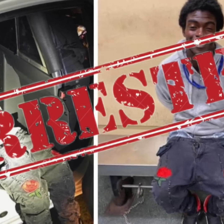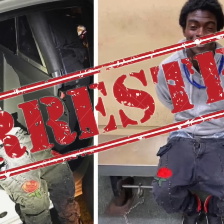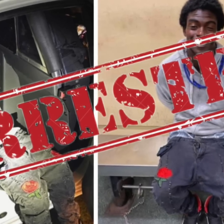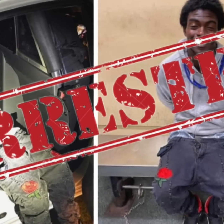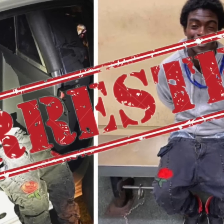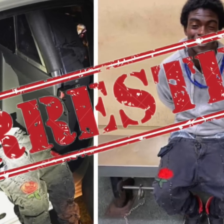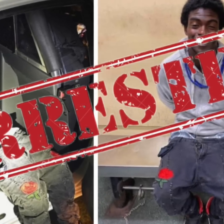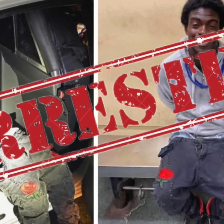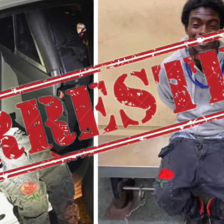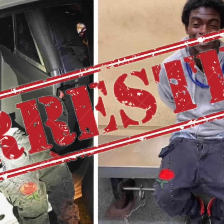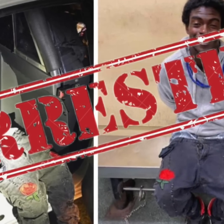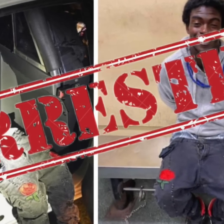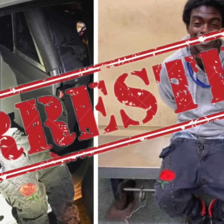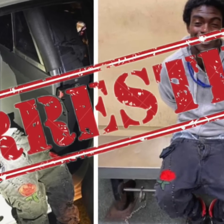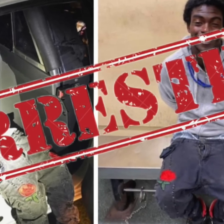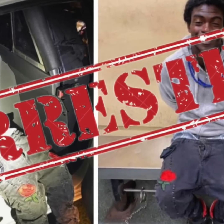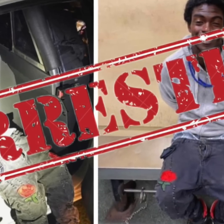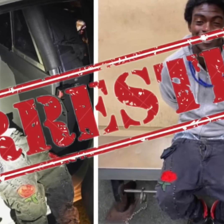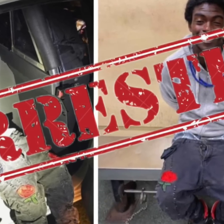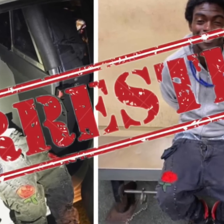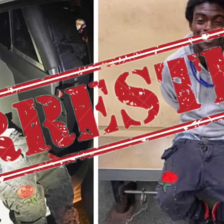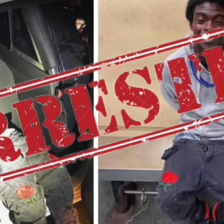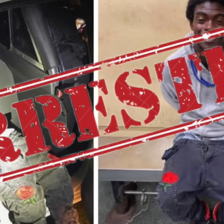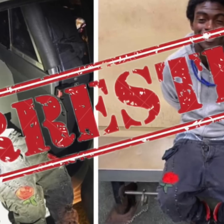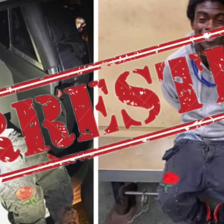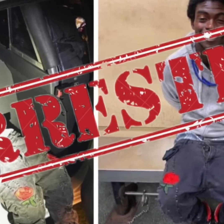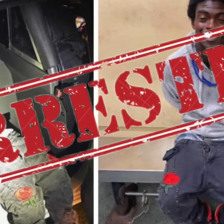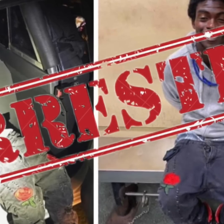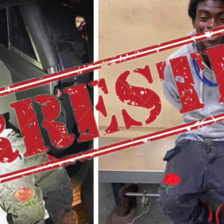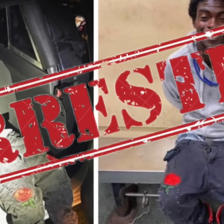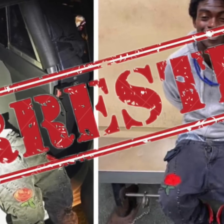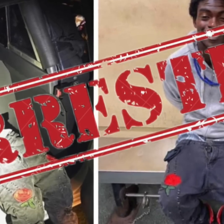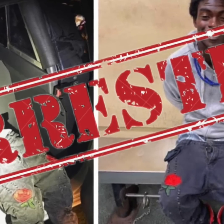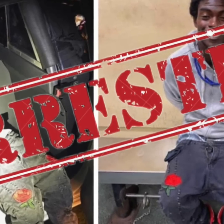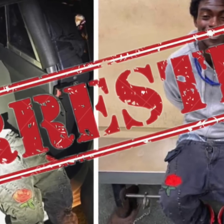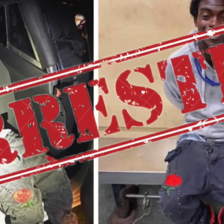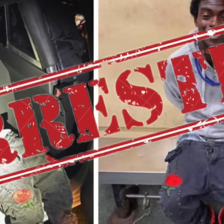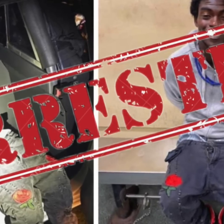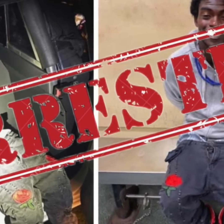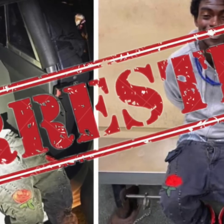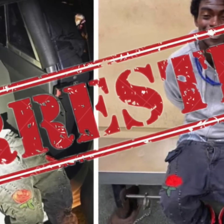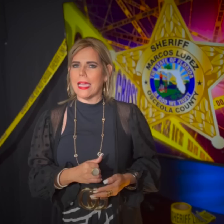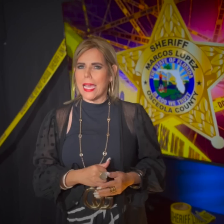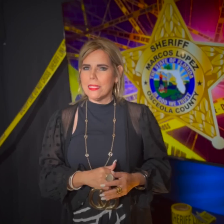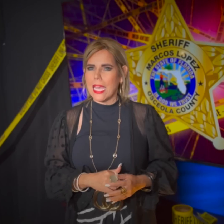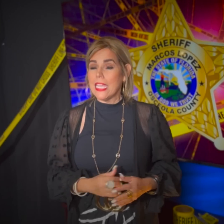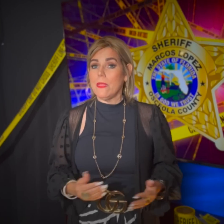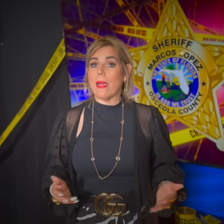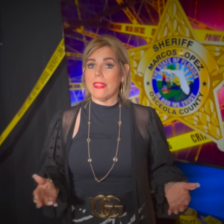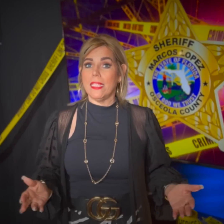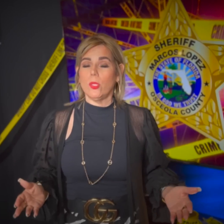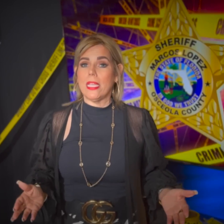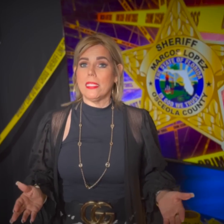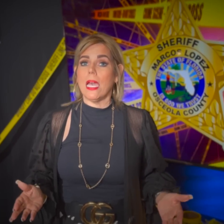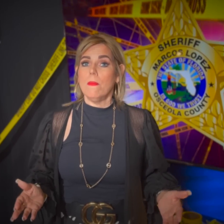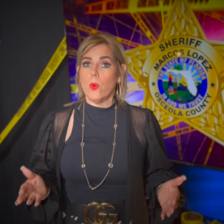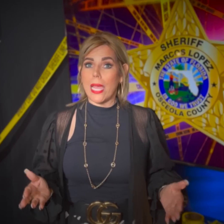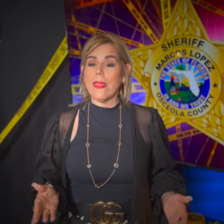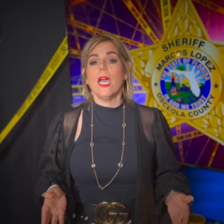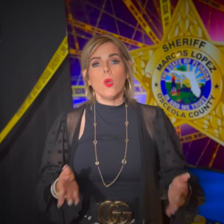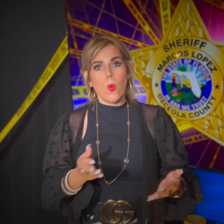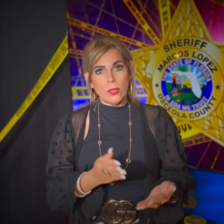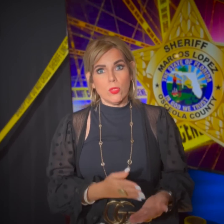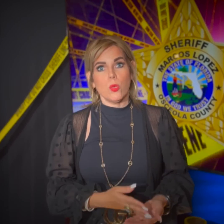Lo capturamos súper rápido. Y recuerdan ustedes aquel charlatán que entró por la ventana de la casa invadiendo esa